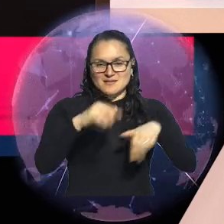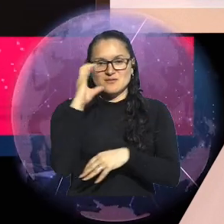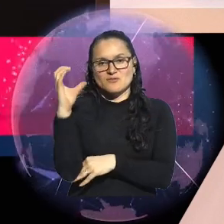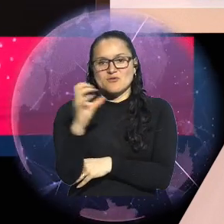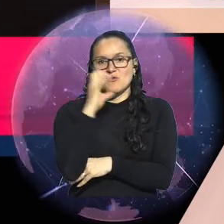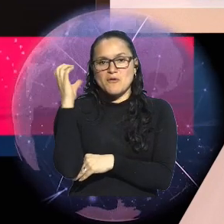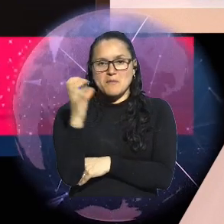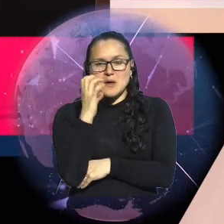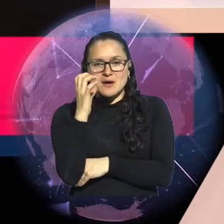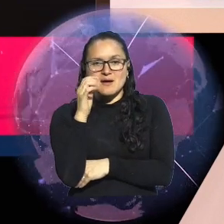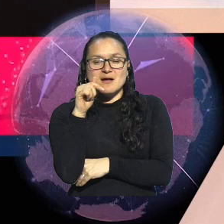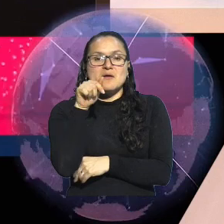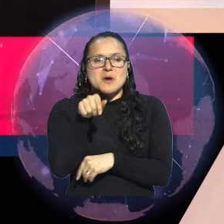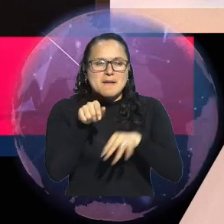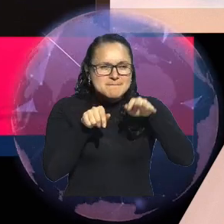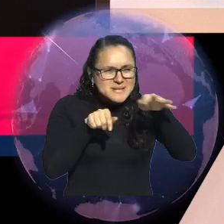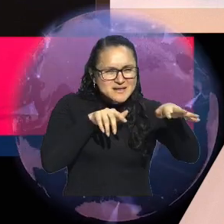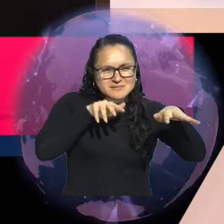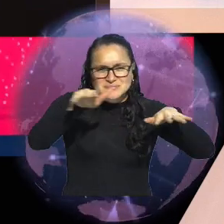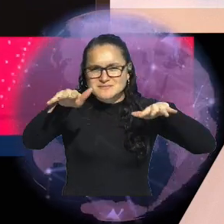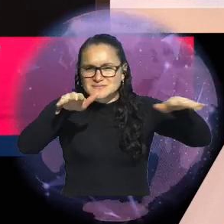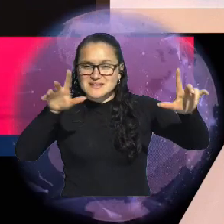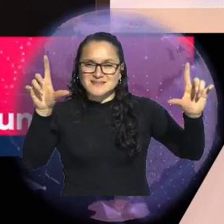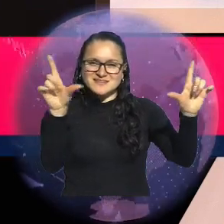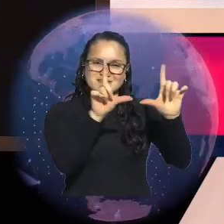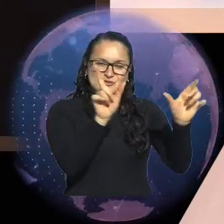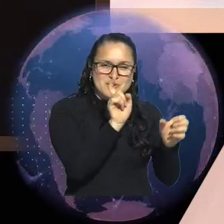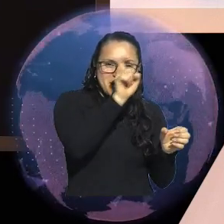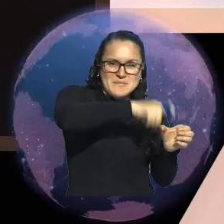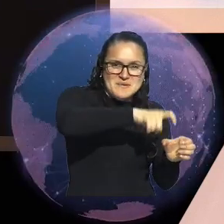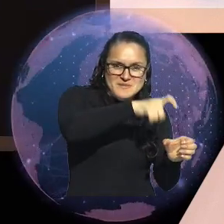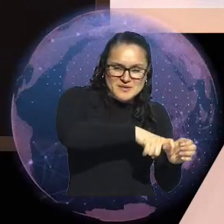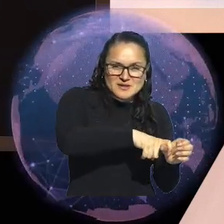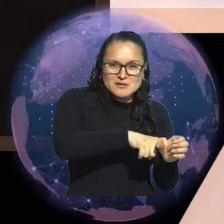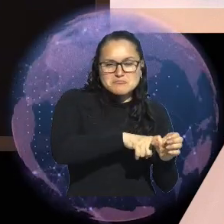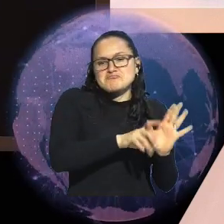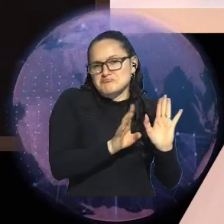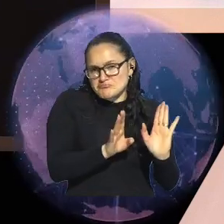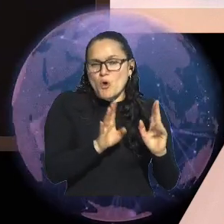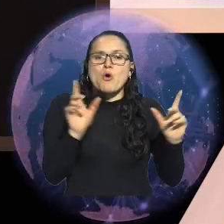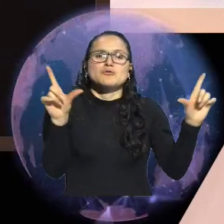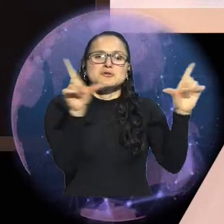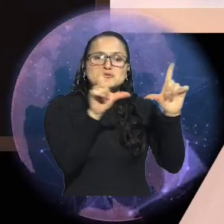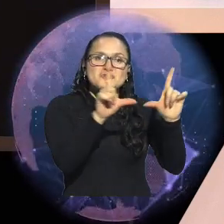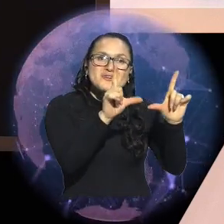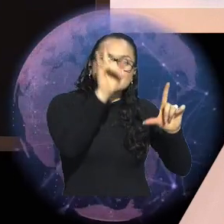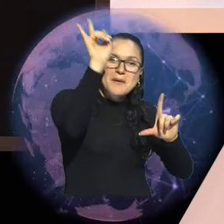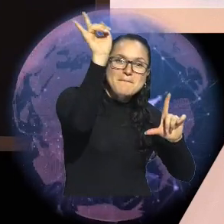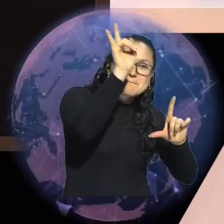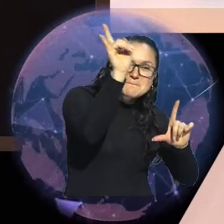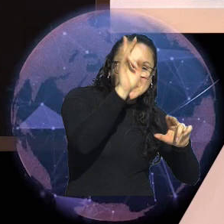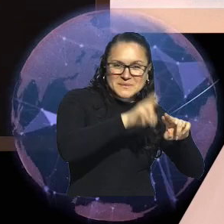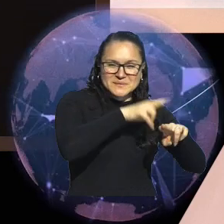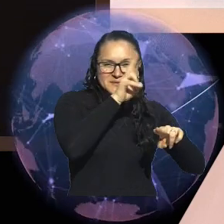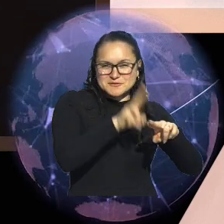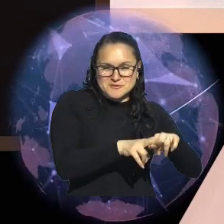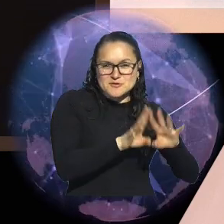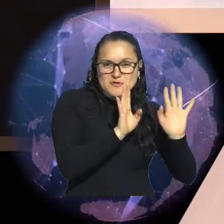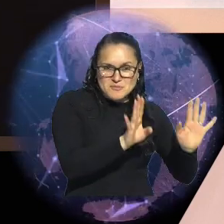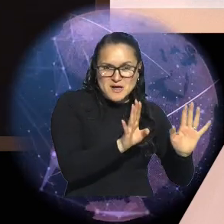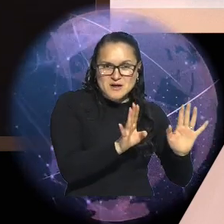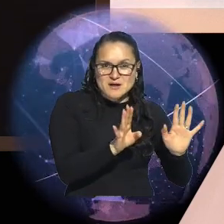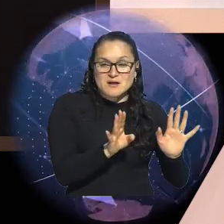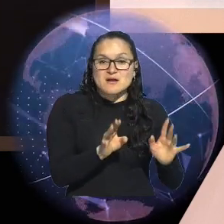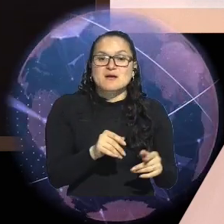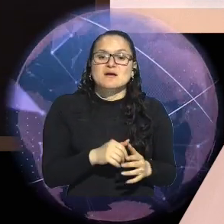tanto de los servicios de televisión tradicionales como también de aquellos que se prestan a través de plataformas en línea